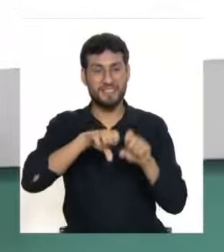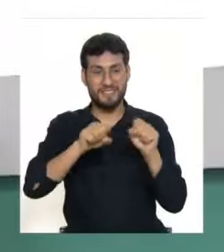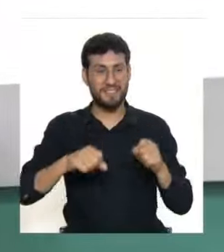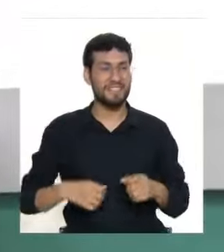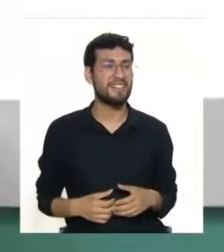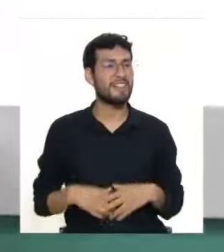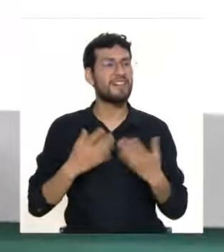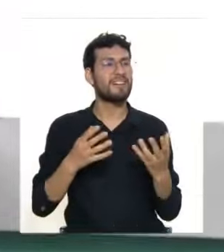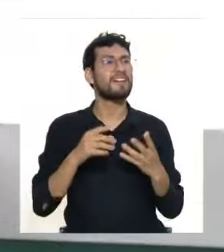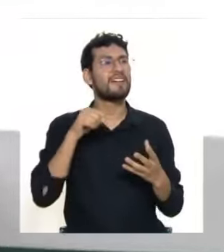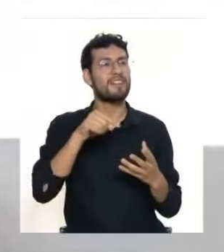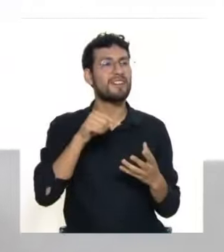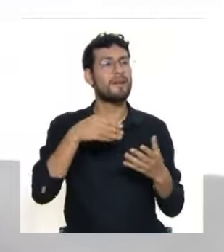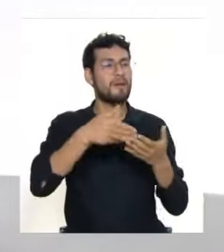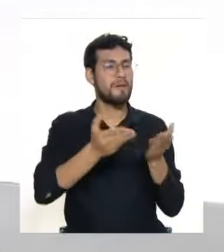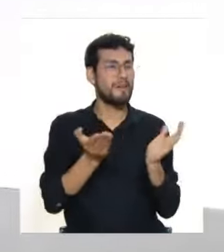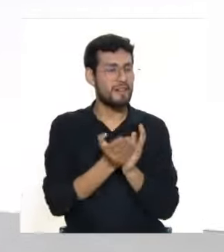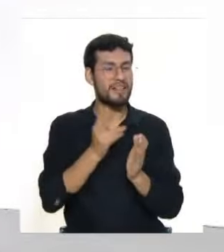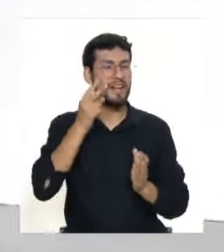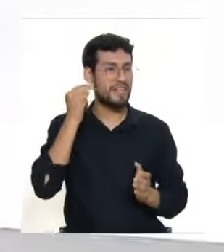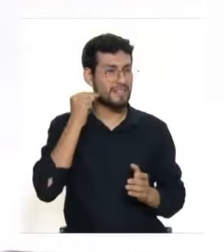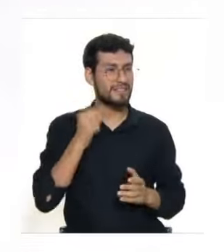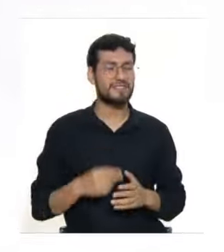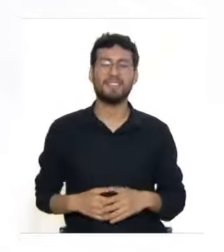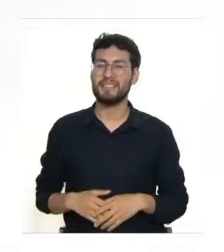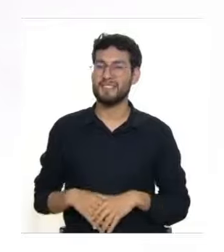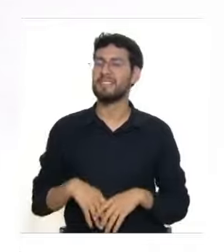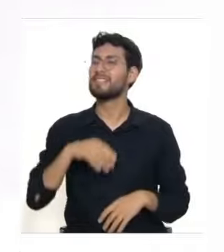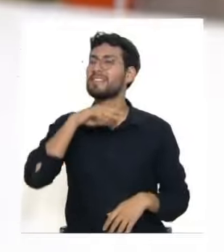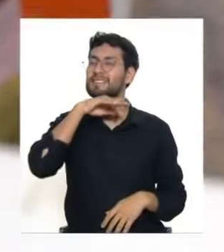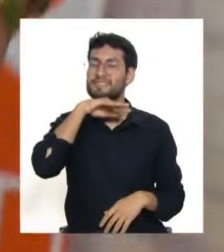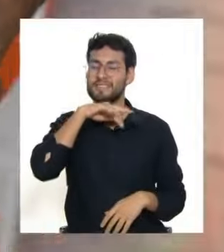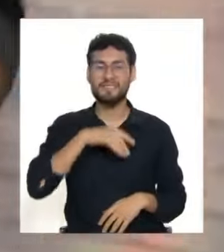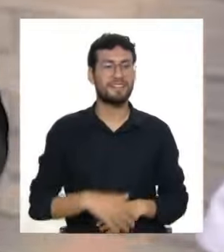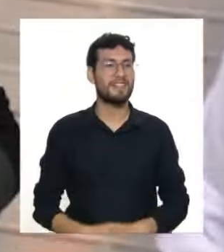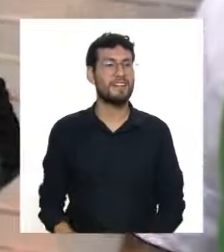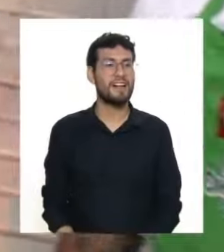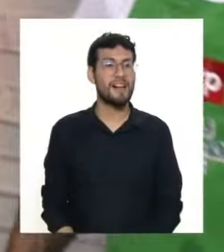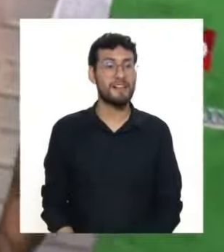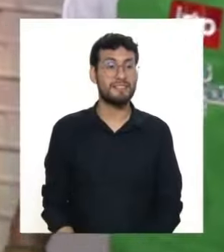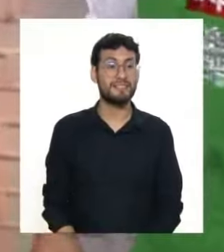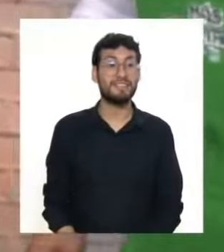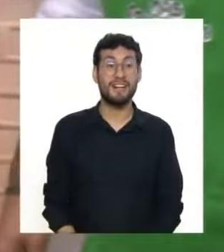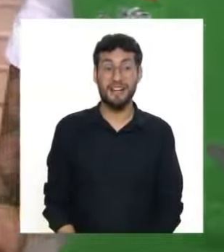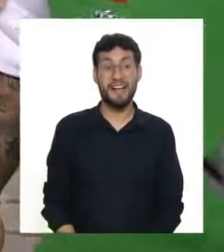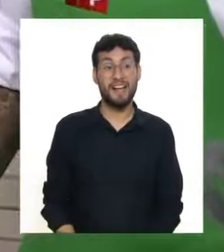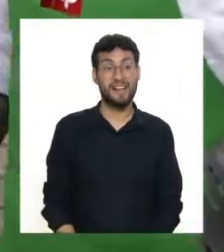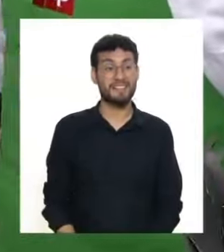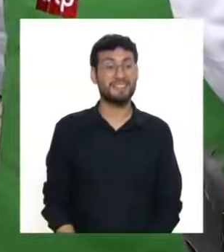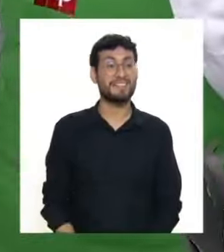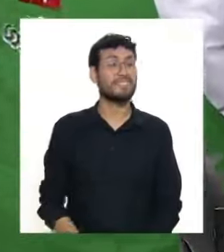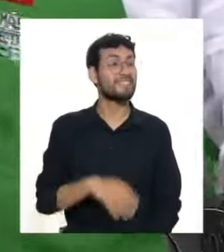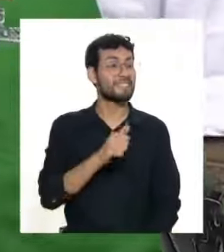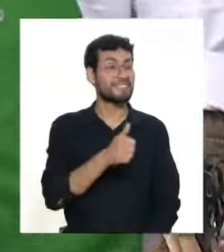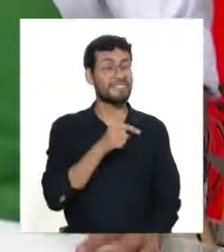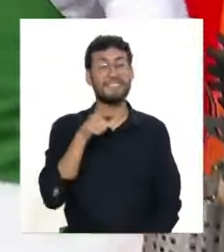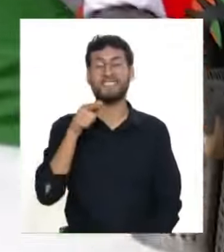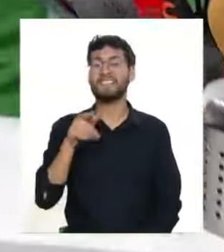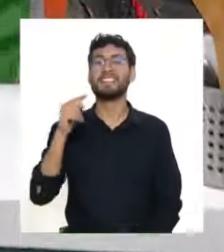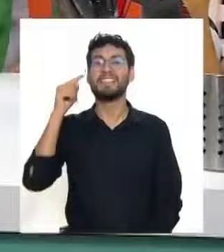Chorizo regional. Es un plato de la selva. Es un chanchito. Cecina. Ajá, ¿te gustó? Ajá. Este es un